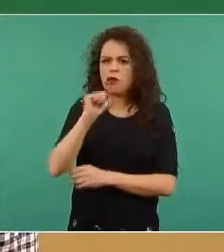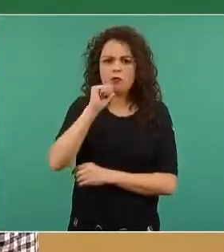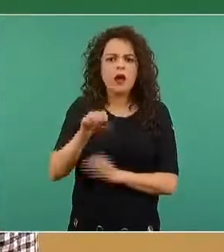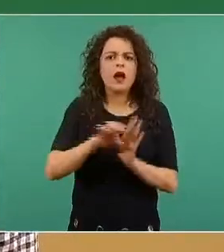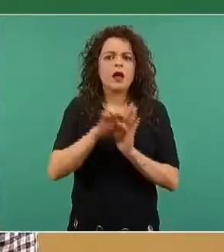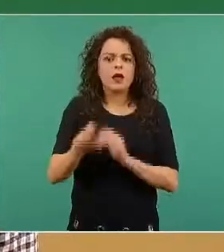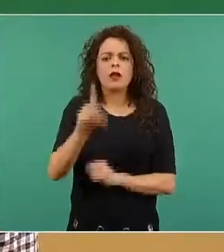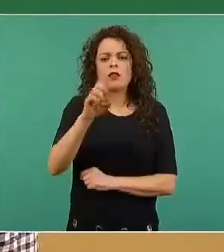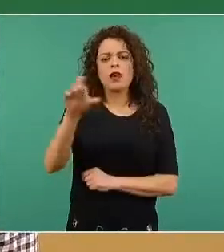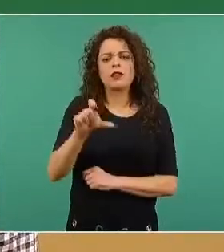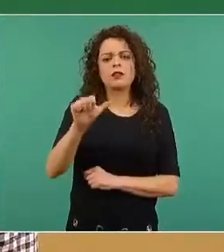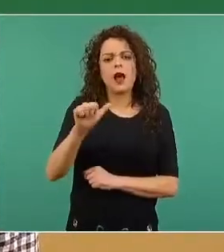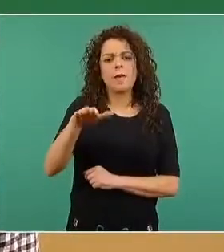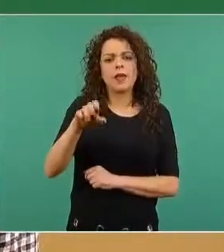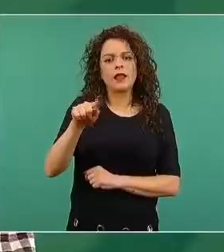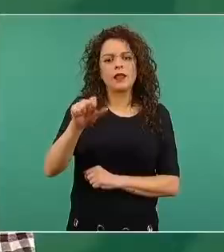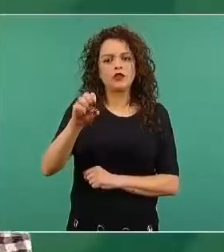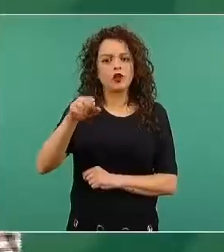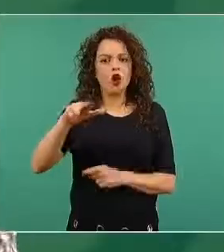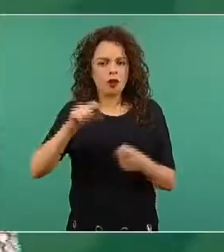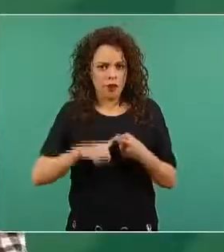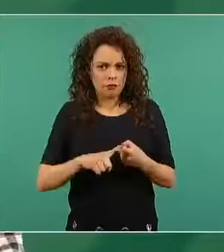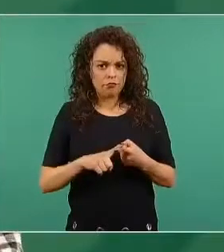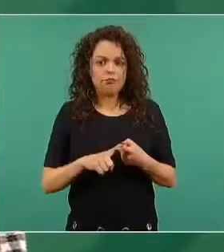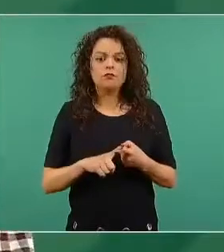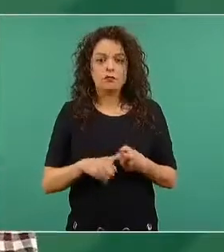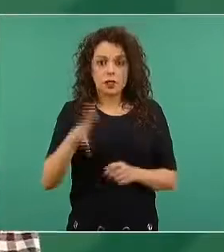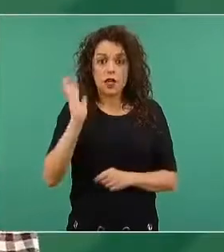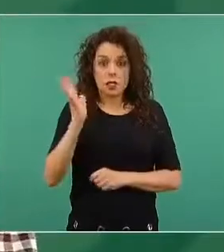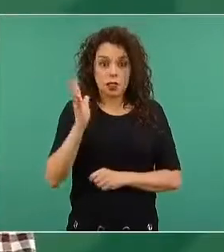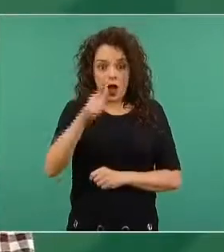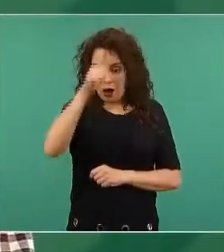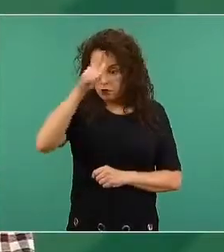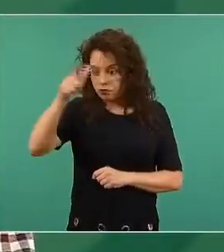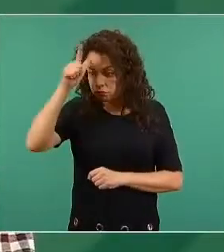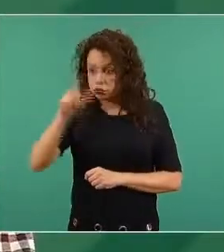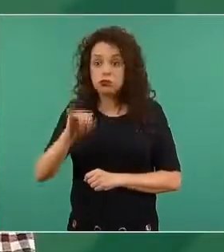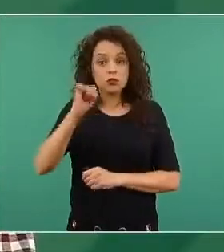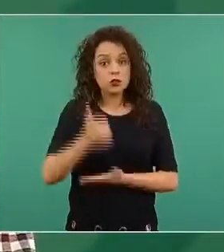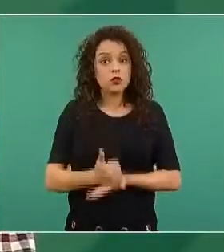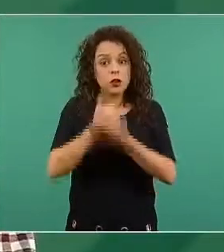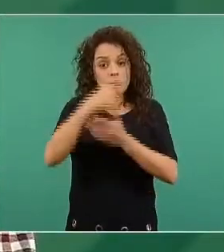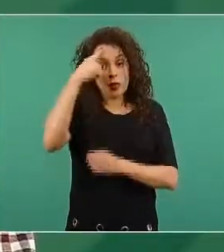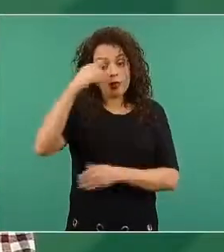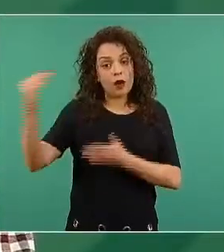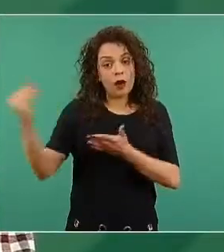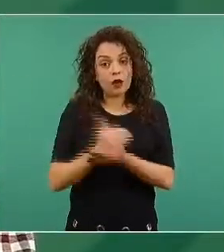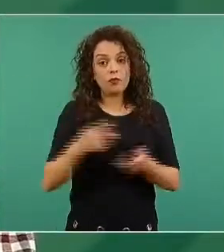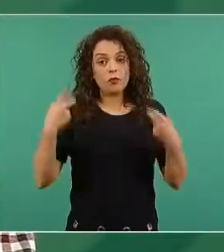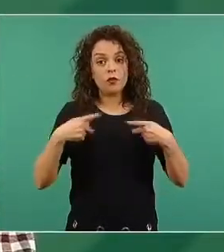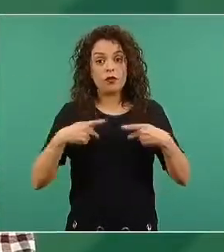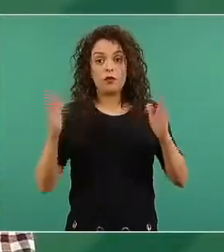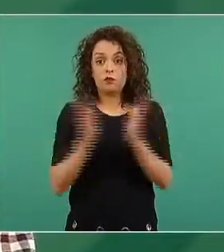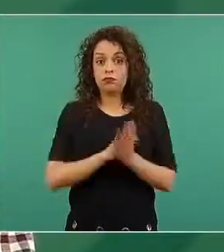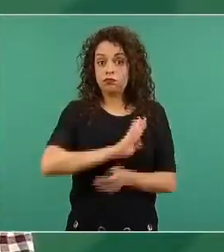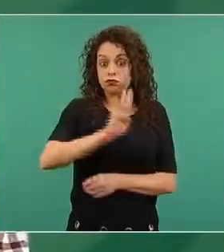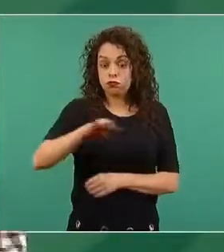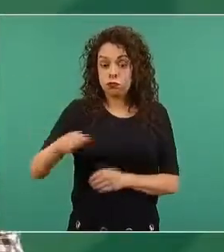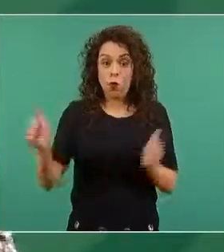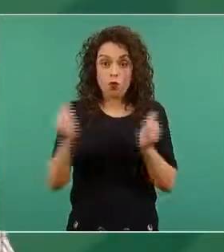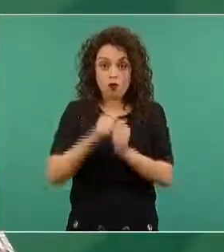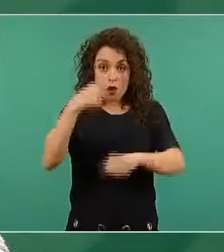la dexametasona, que ha demostrado reducir importantemente la mortalidad de las personas con COVID